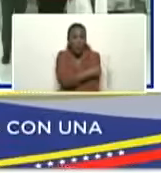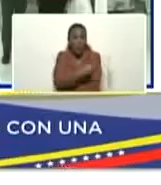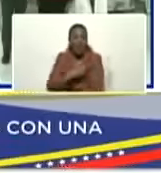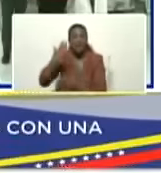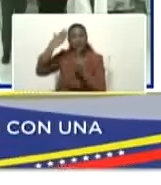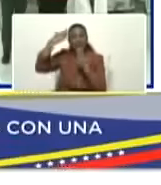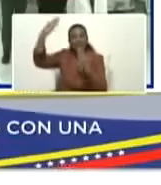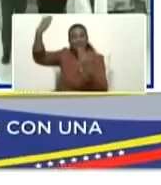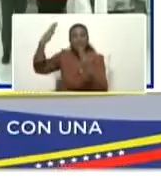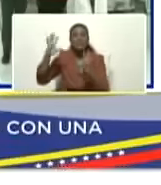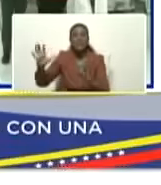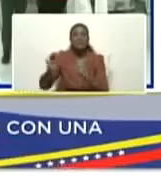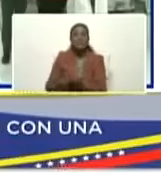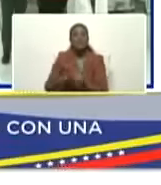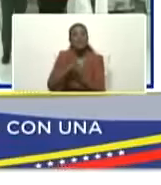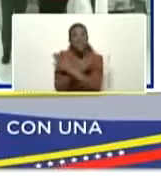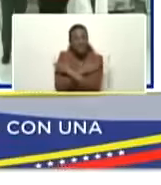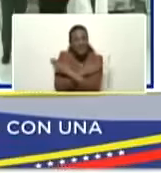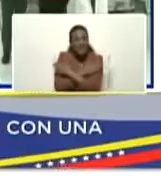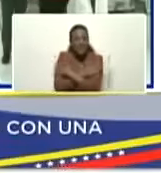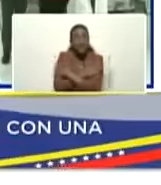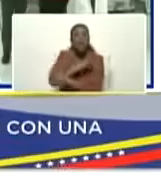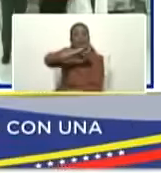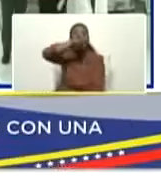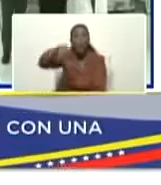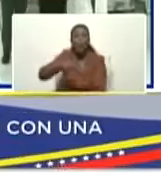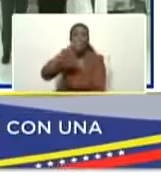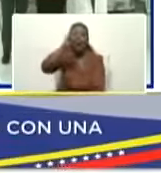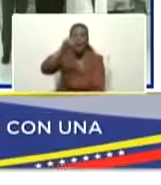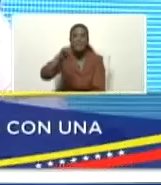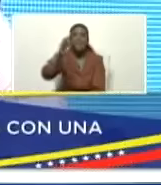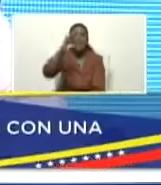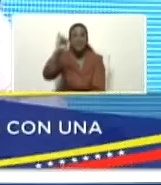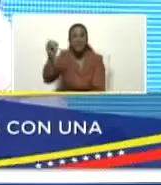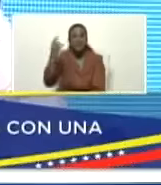¡Hasta la victoria siempre! ¡Felicitaciones, JM de los Ríos!